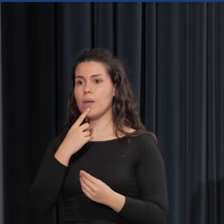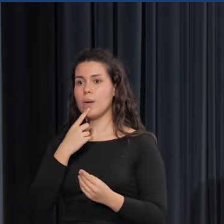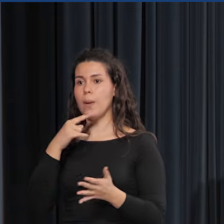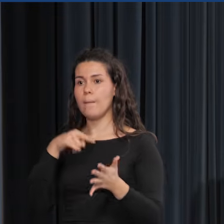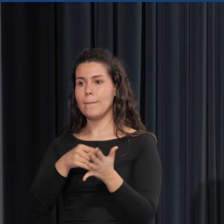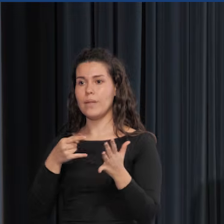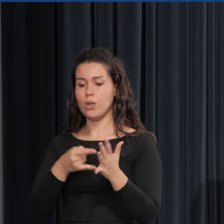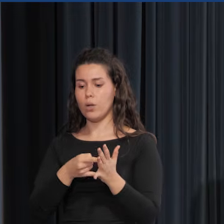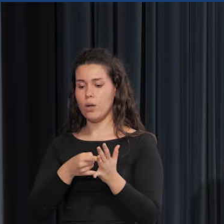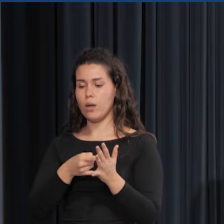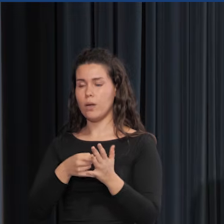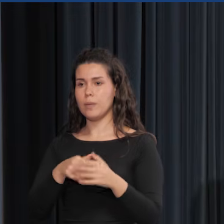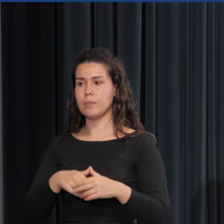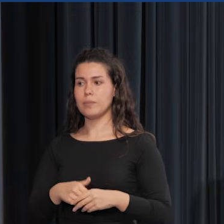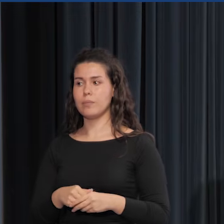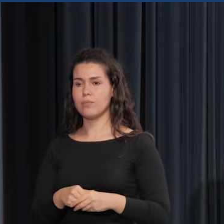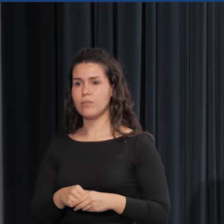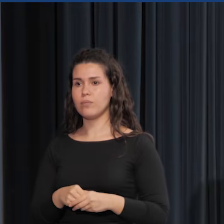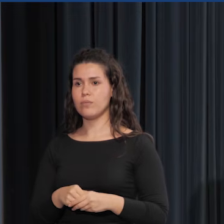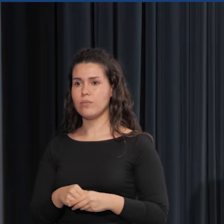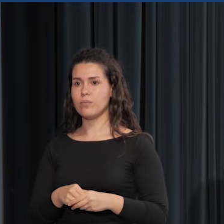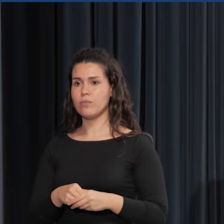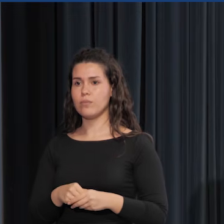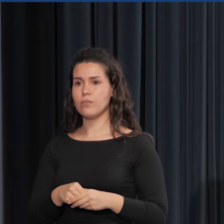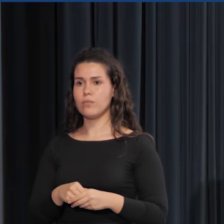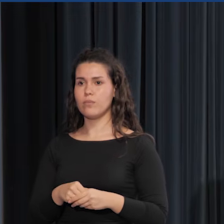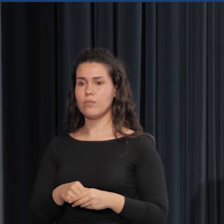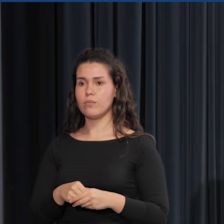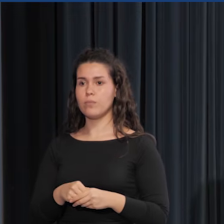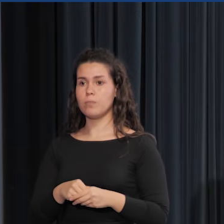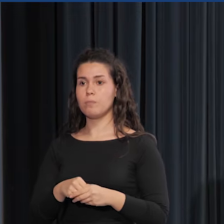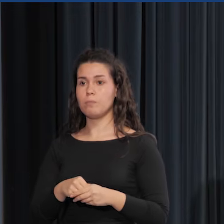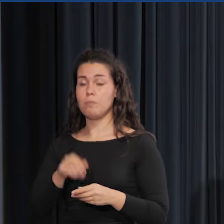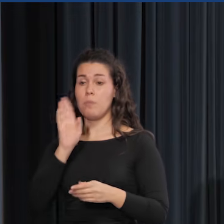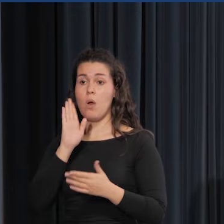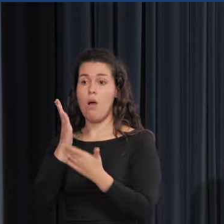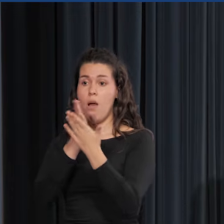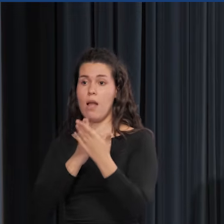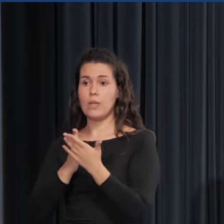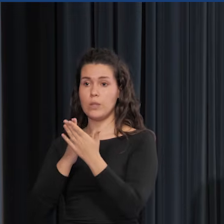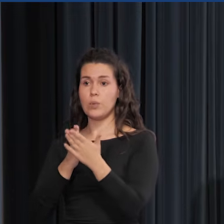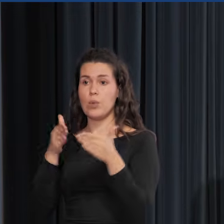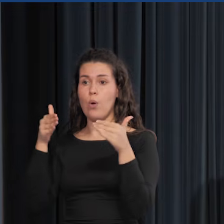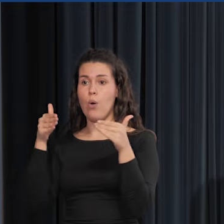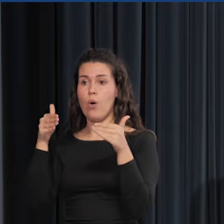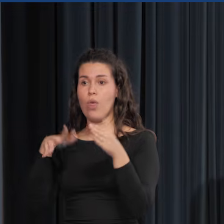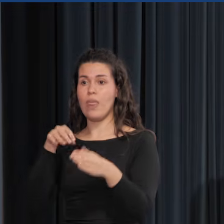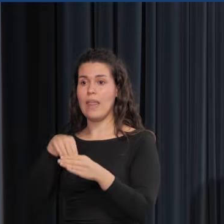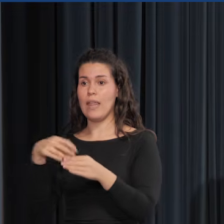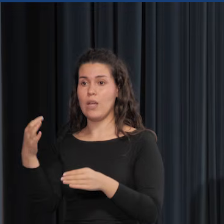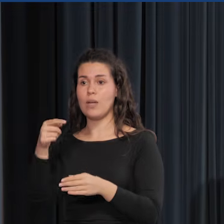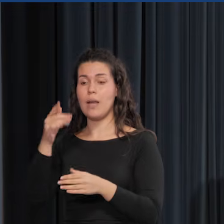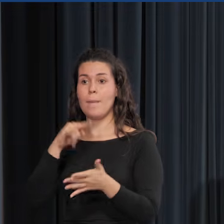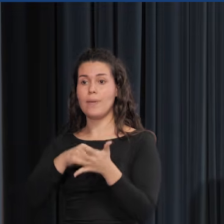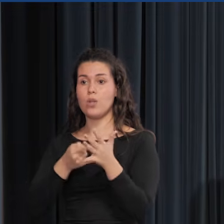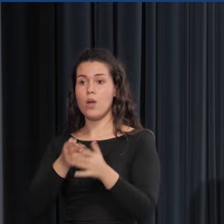para integrar la prevención de riesgos laborales a lo largo del ciclo de vida de una construcción. Es un estudio en el cual pues, se analiza cómo esta